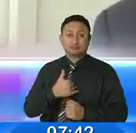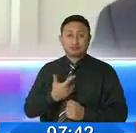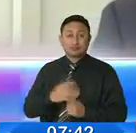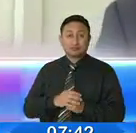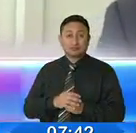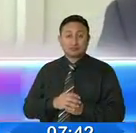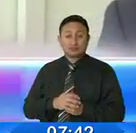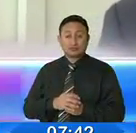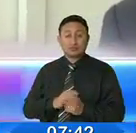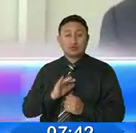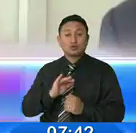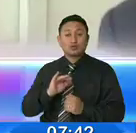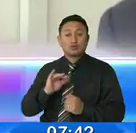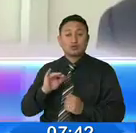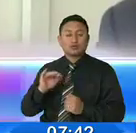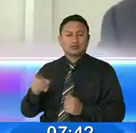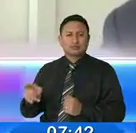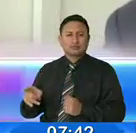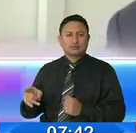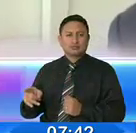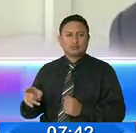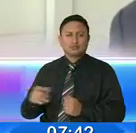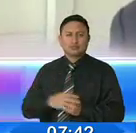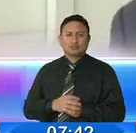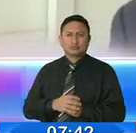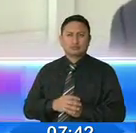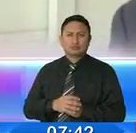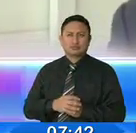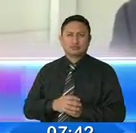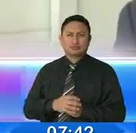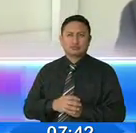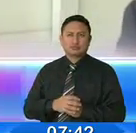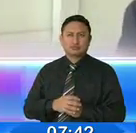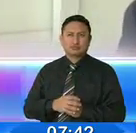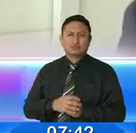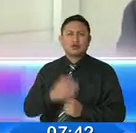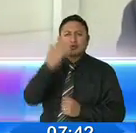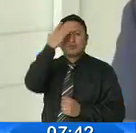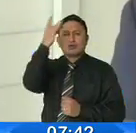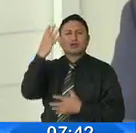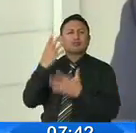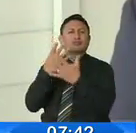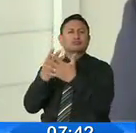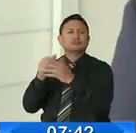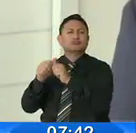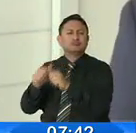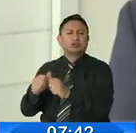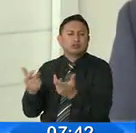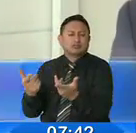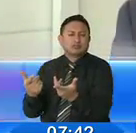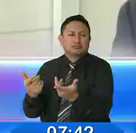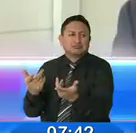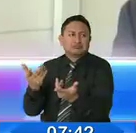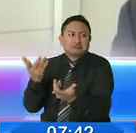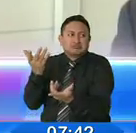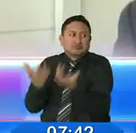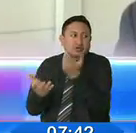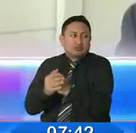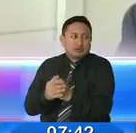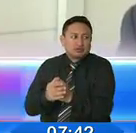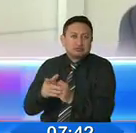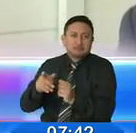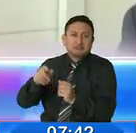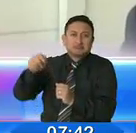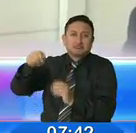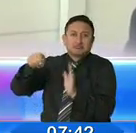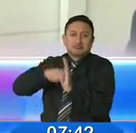justificar el porqué de la racionalidad de la prisión preventiva. Es decir, ¿por qué tal vez su defendido